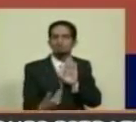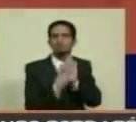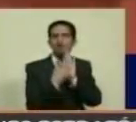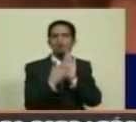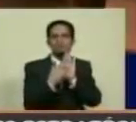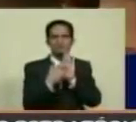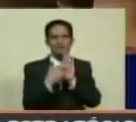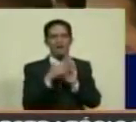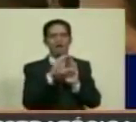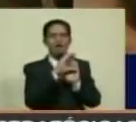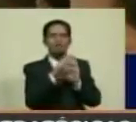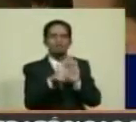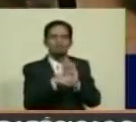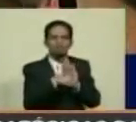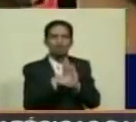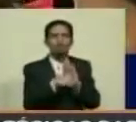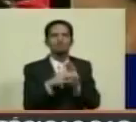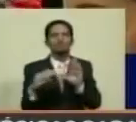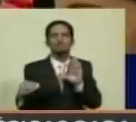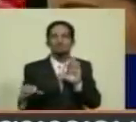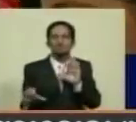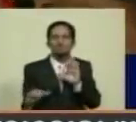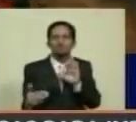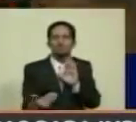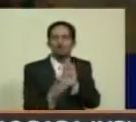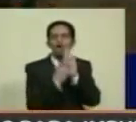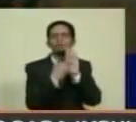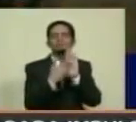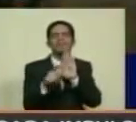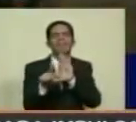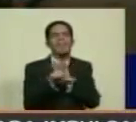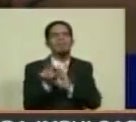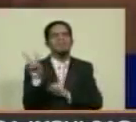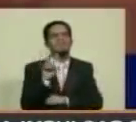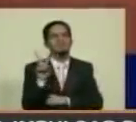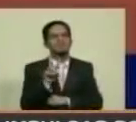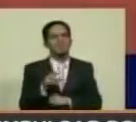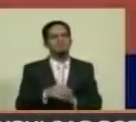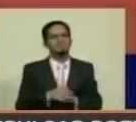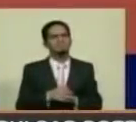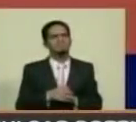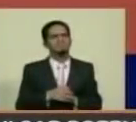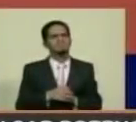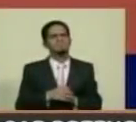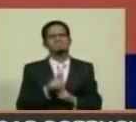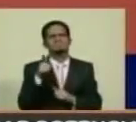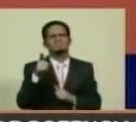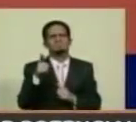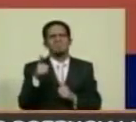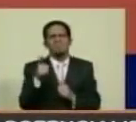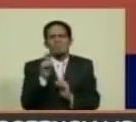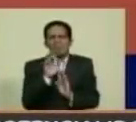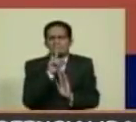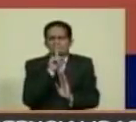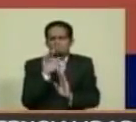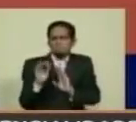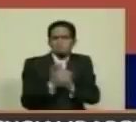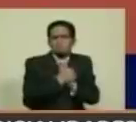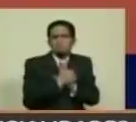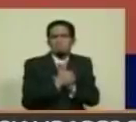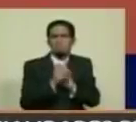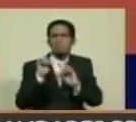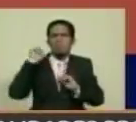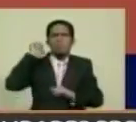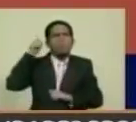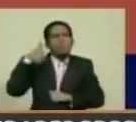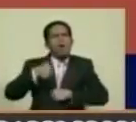la Constitución y contra las leyes de Venezuela? ¿Cuánto más lo van a tapar? ¿Cuánto más van